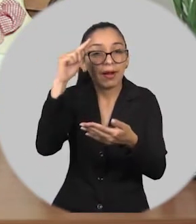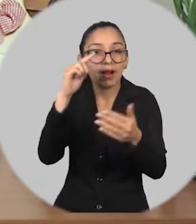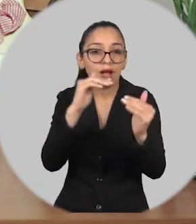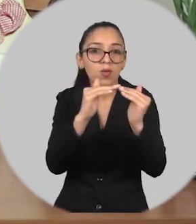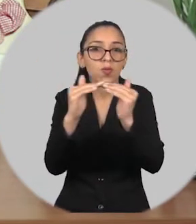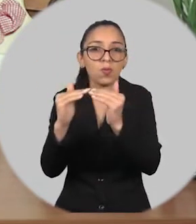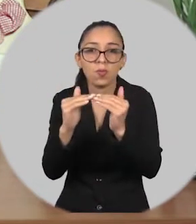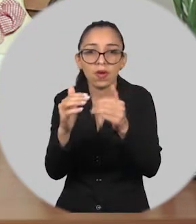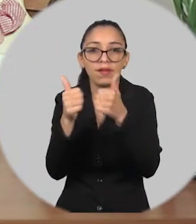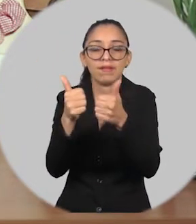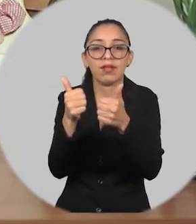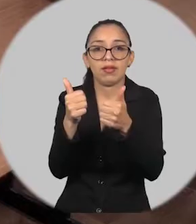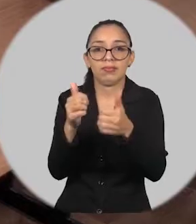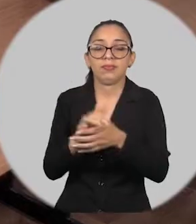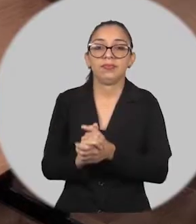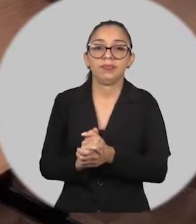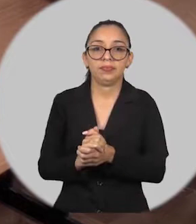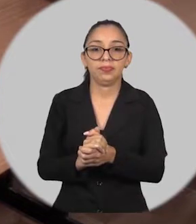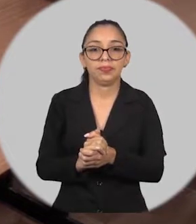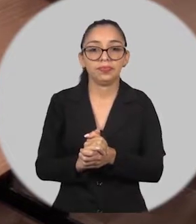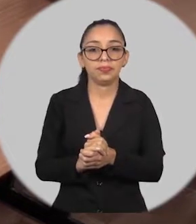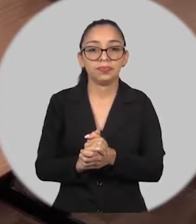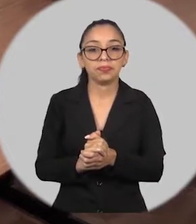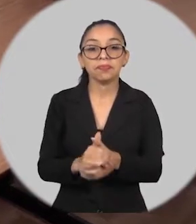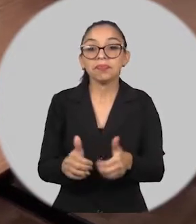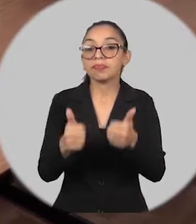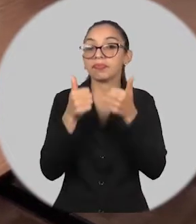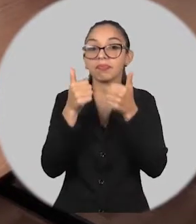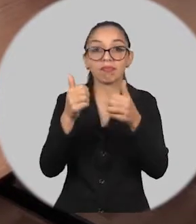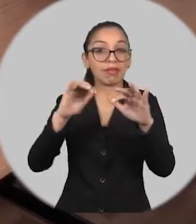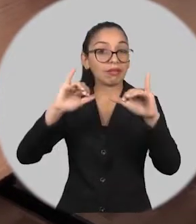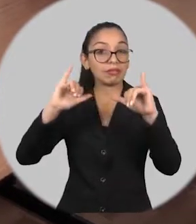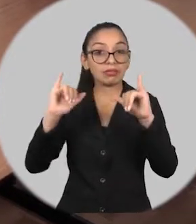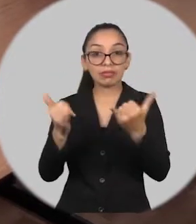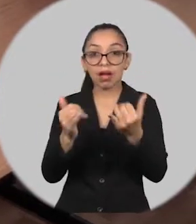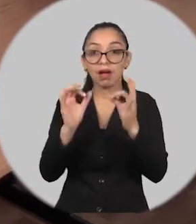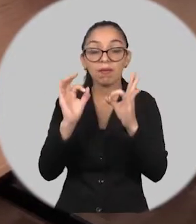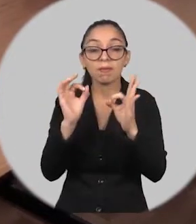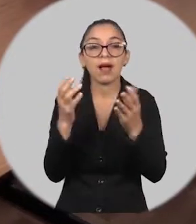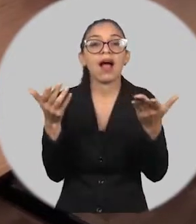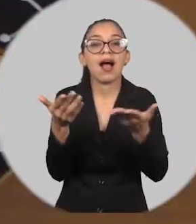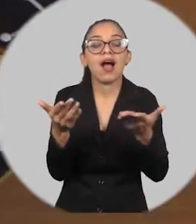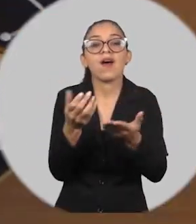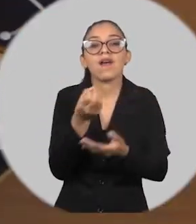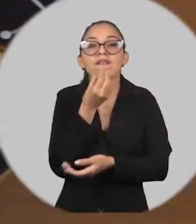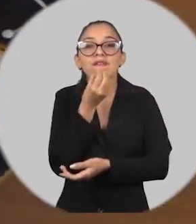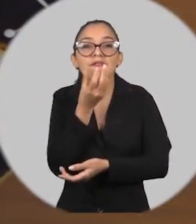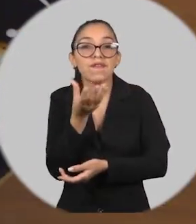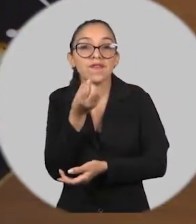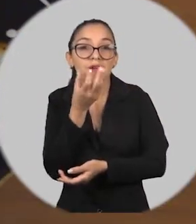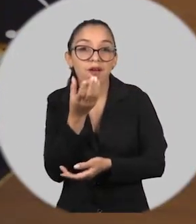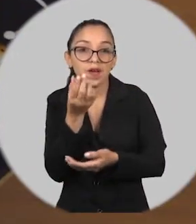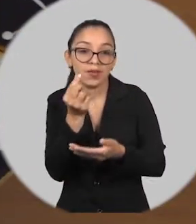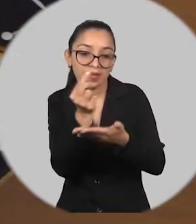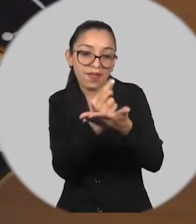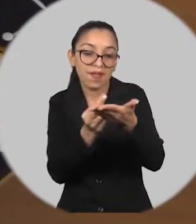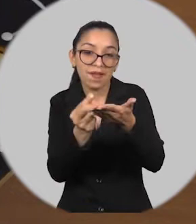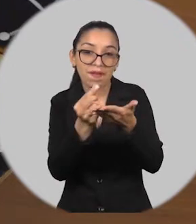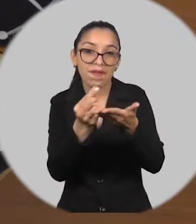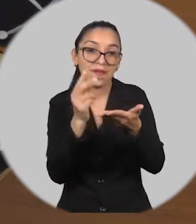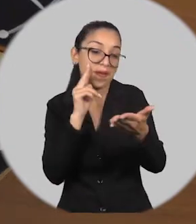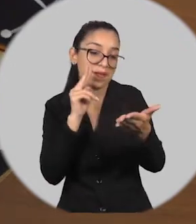va achicando si no cargan la pintura. Una vez que tenemos eso, hacemos nuestras rositas decorativas, como ven en el trabajo